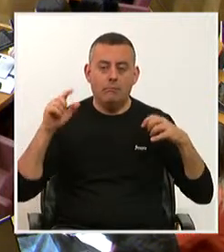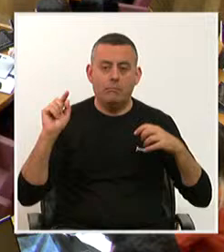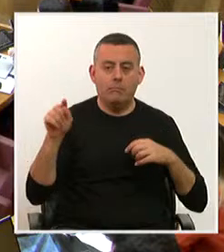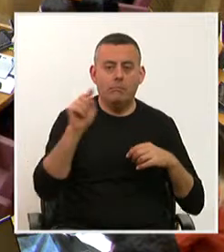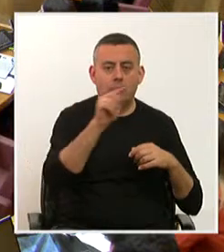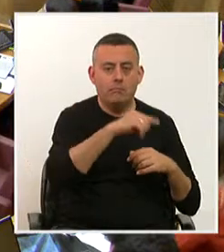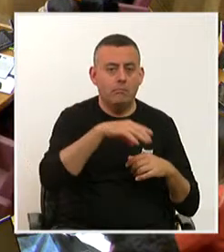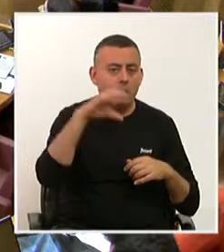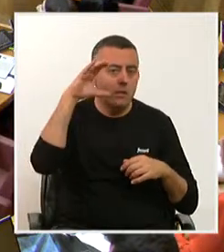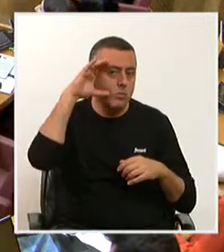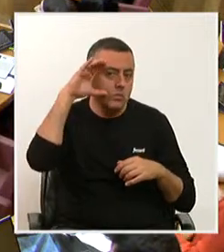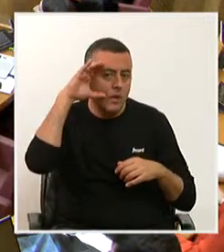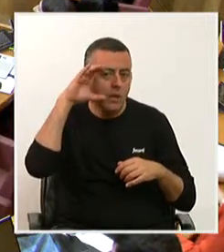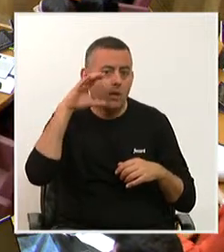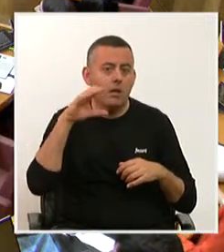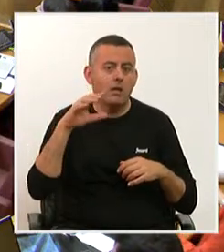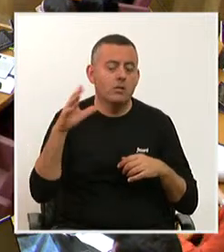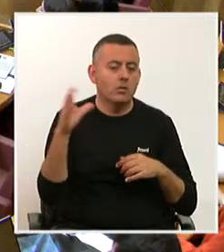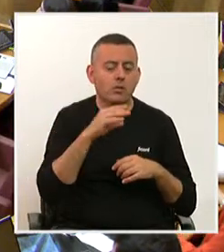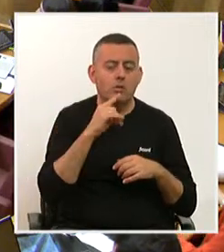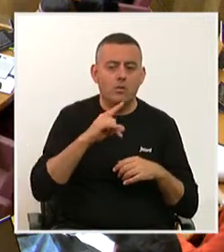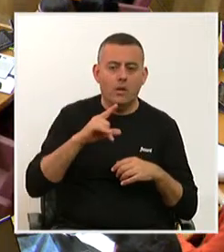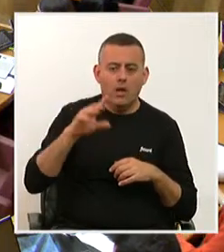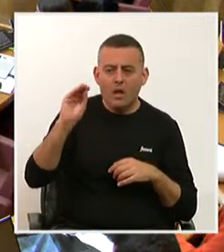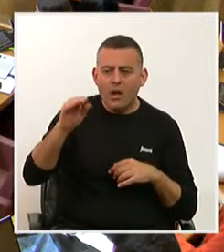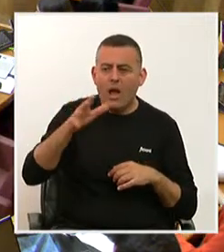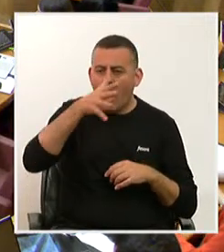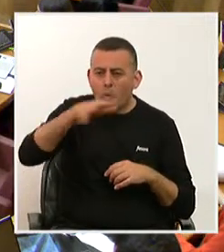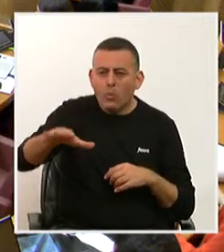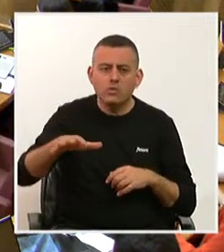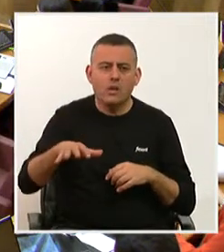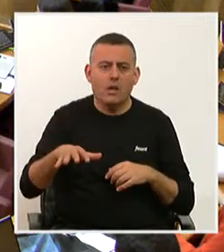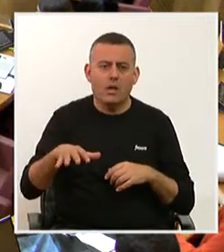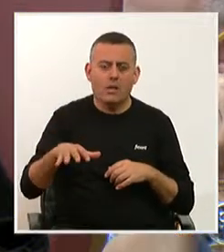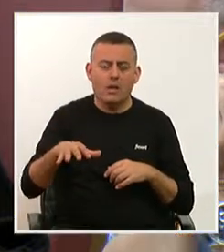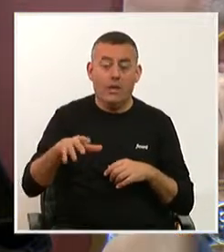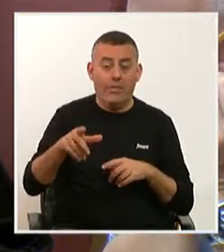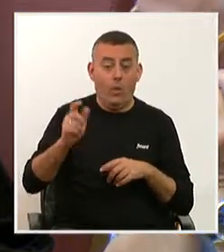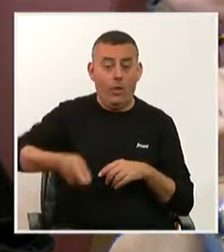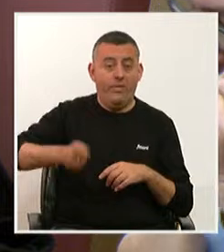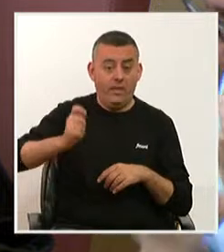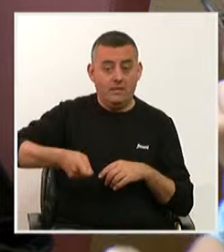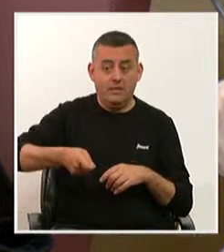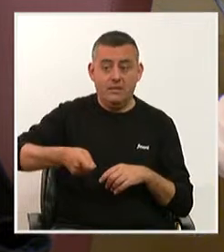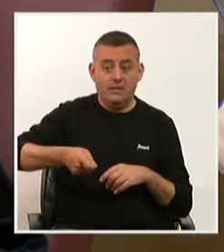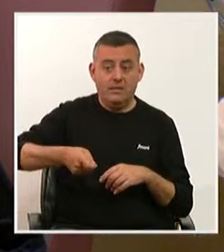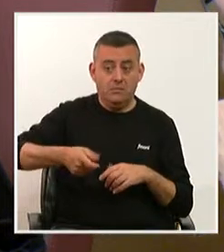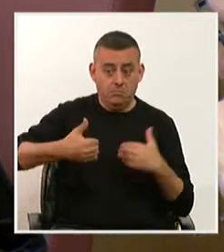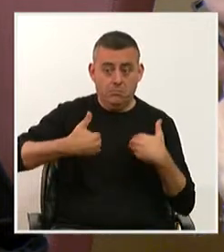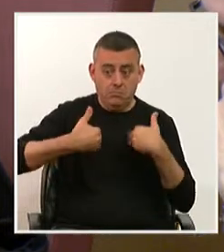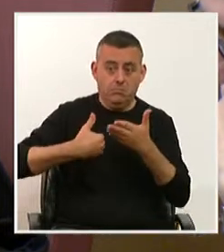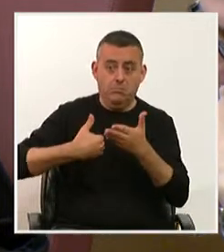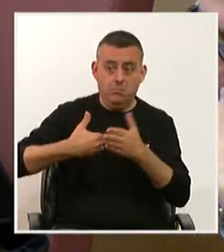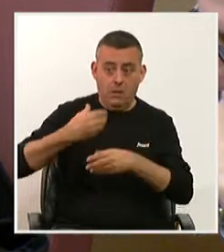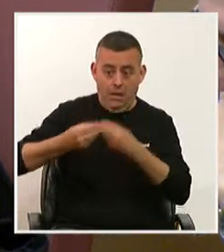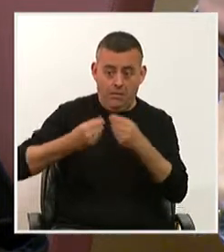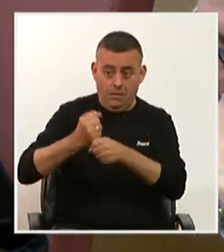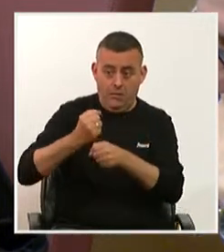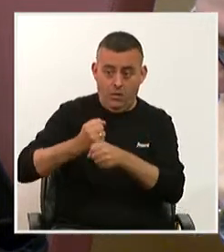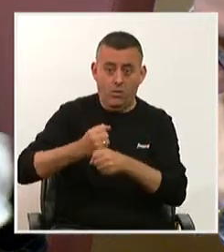de corruptos de fascistas a jueces en ejercicio por estar haciendo su